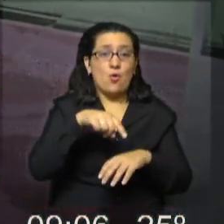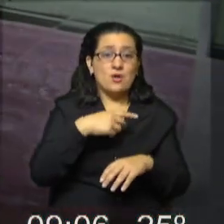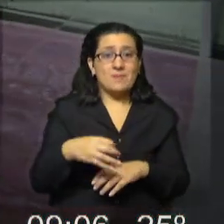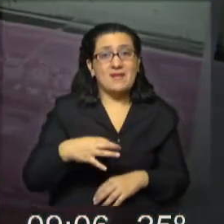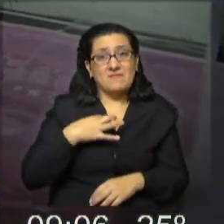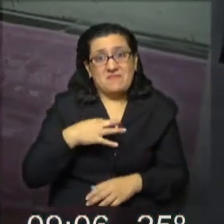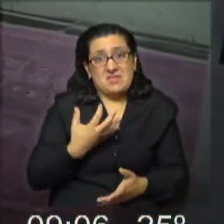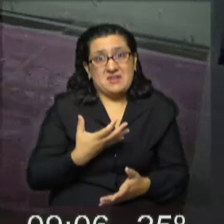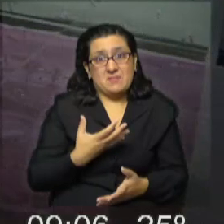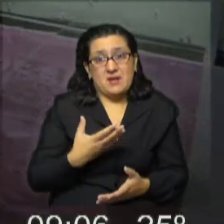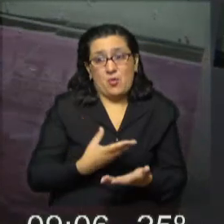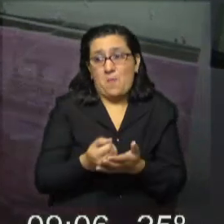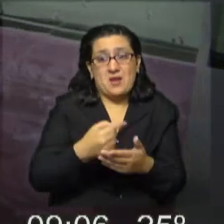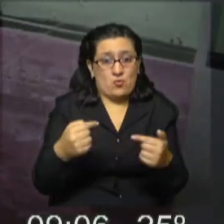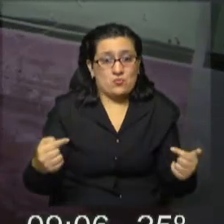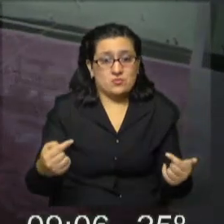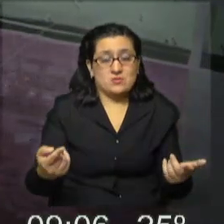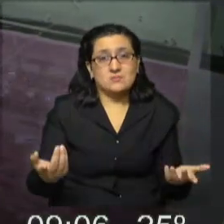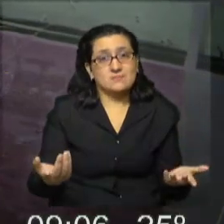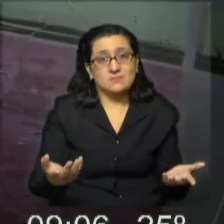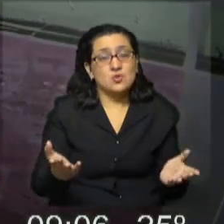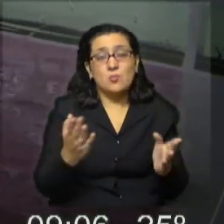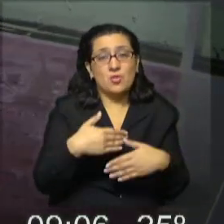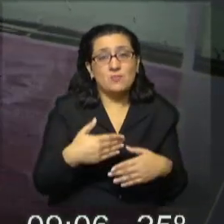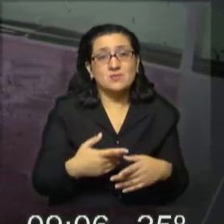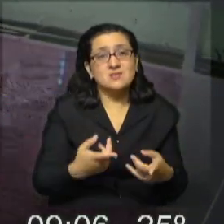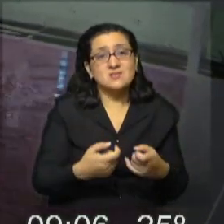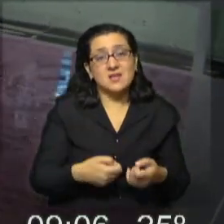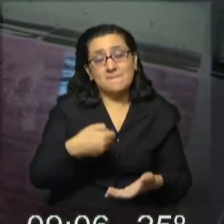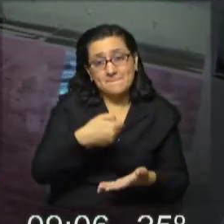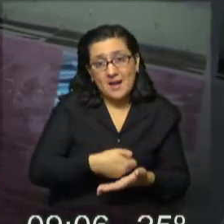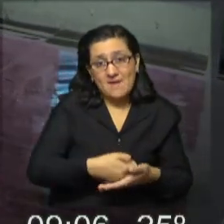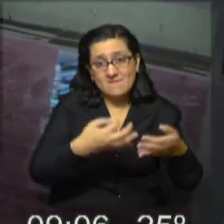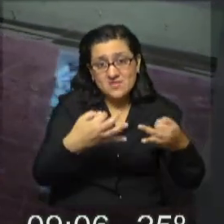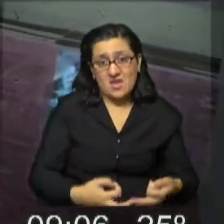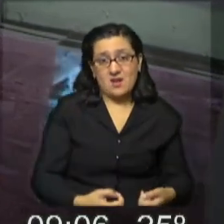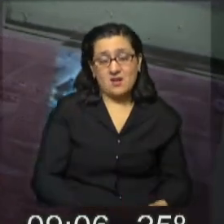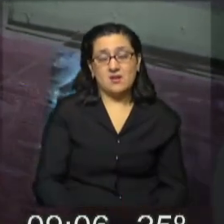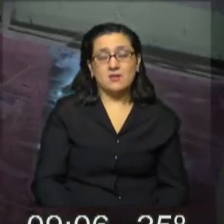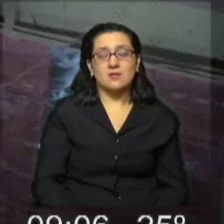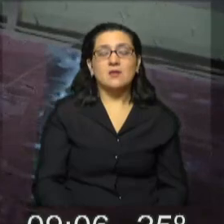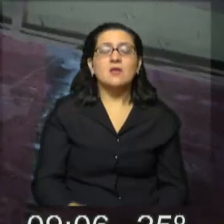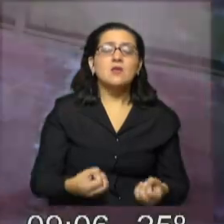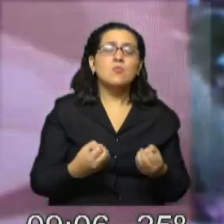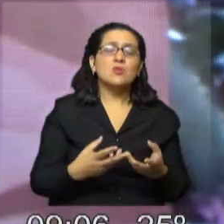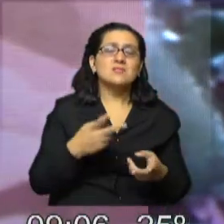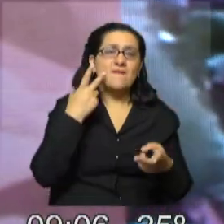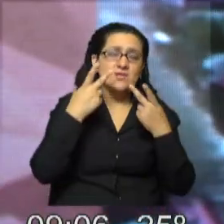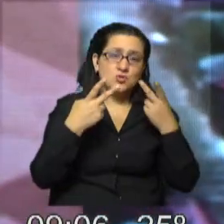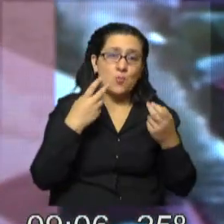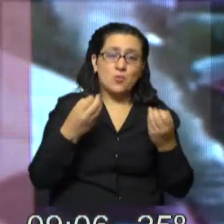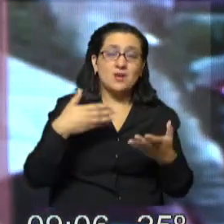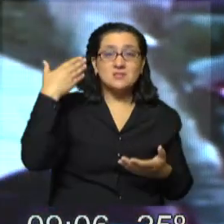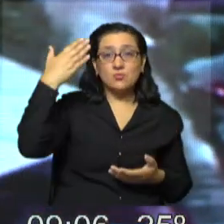de transformación educativa serio. Ahora, real. ¿Por qué está esa visión tan antagónica de alguna manera, ¿no? Porque, por ejemplo, las autoridades